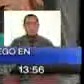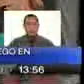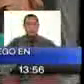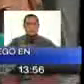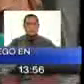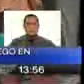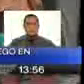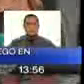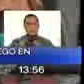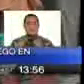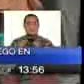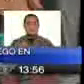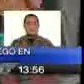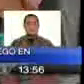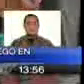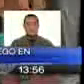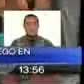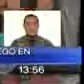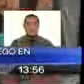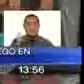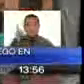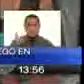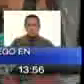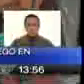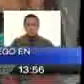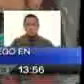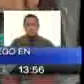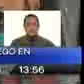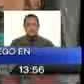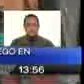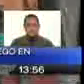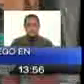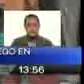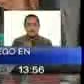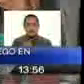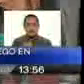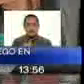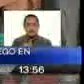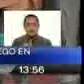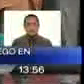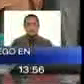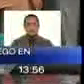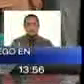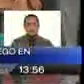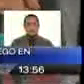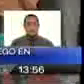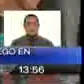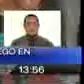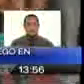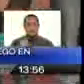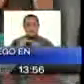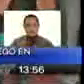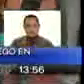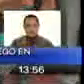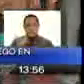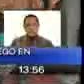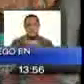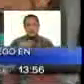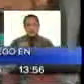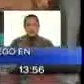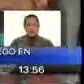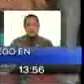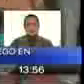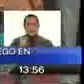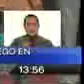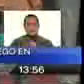contentos y felices de tener un presidente sangre ayacuchana que está reivindicando con este